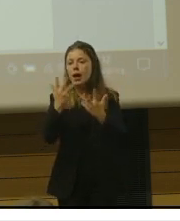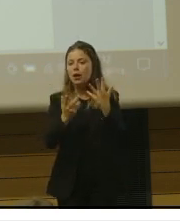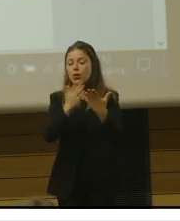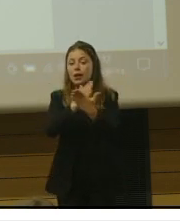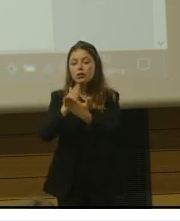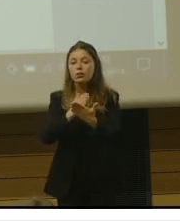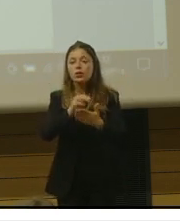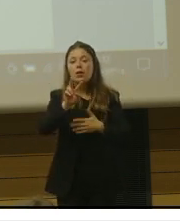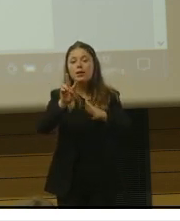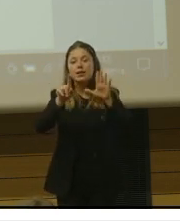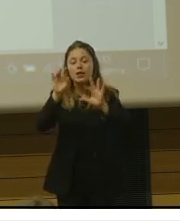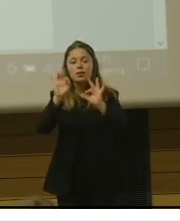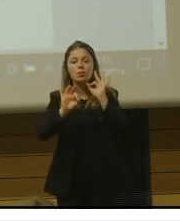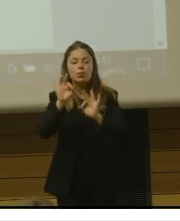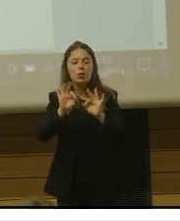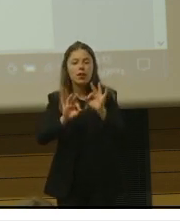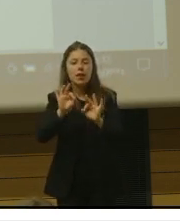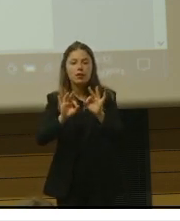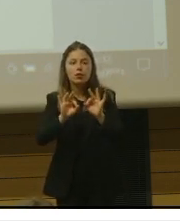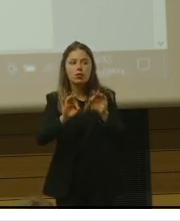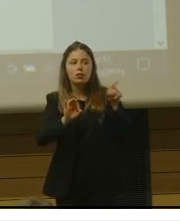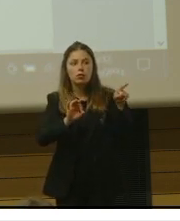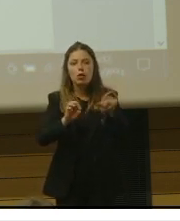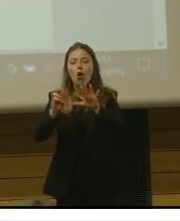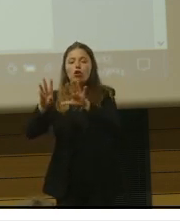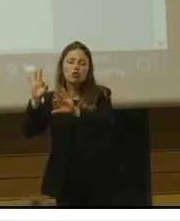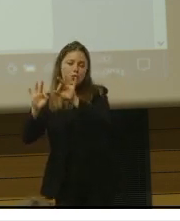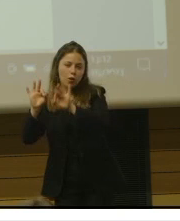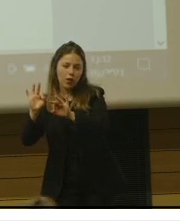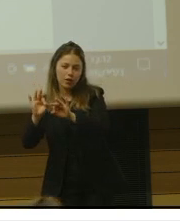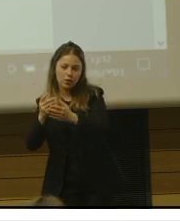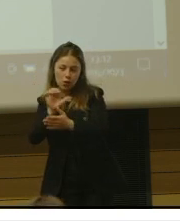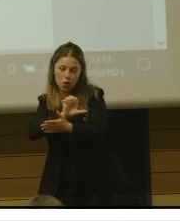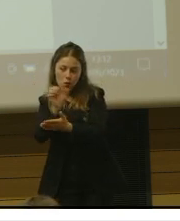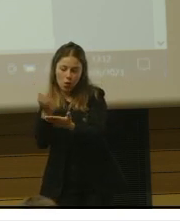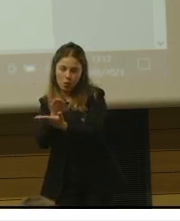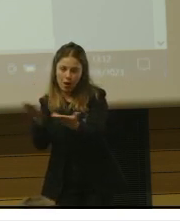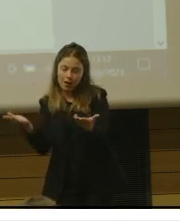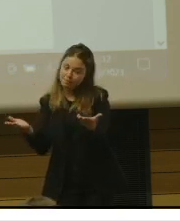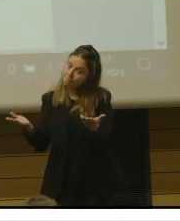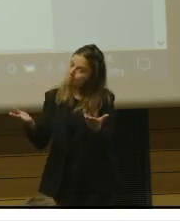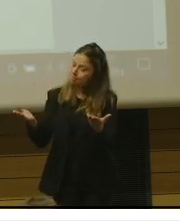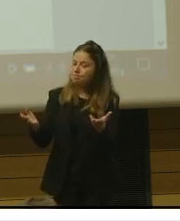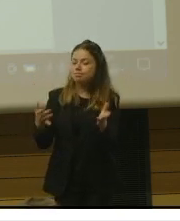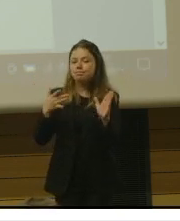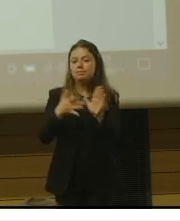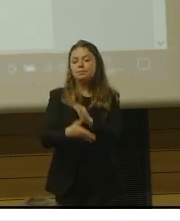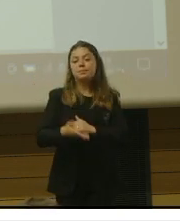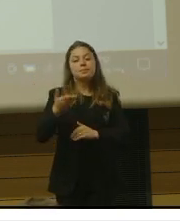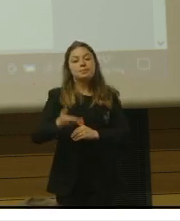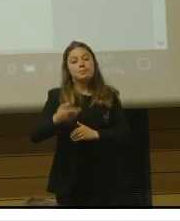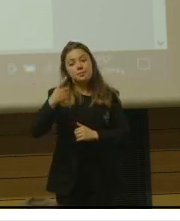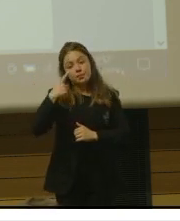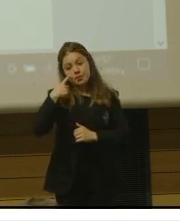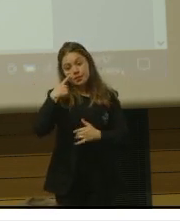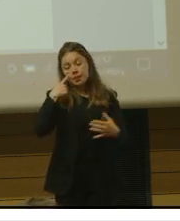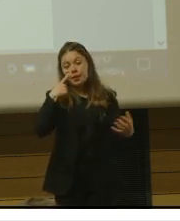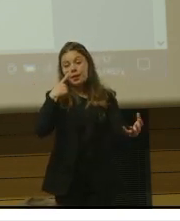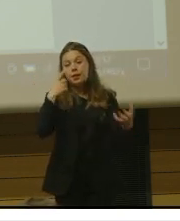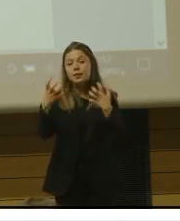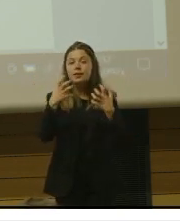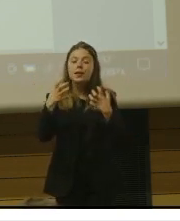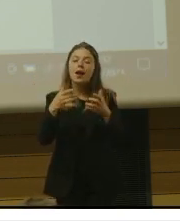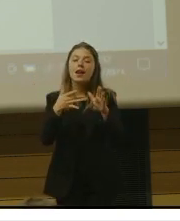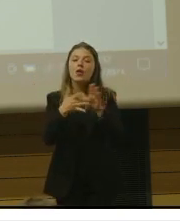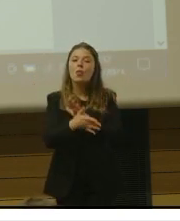estudios, ¿no?, el 26% versus el 8% más o menos en Europa. Y es importante destacar que hay